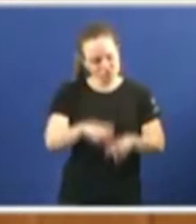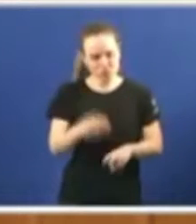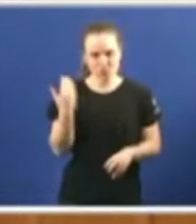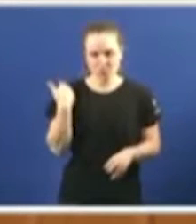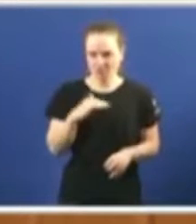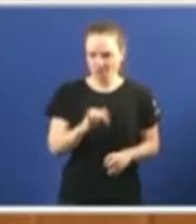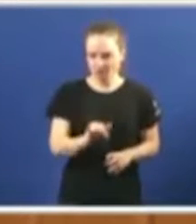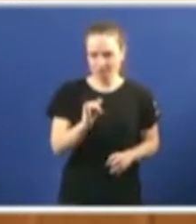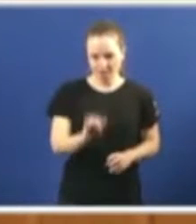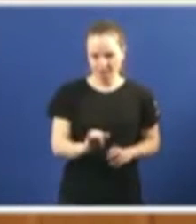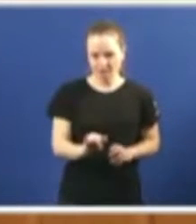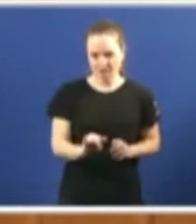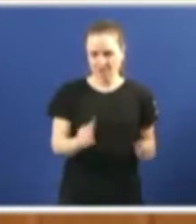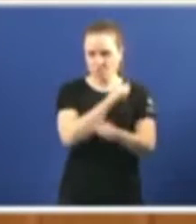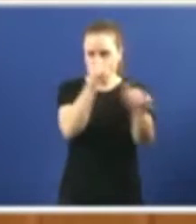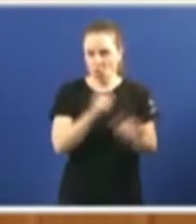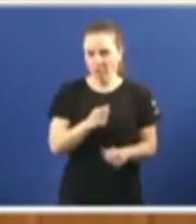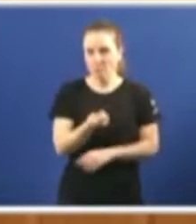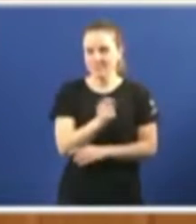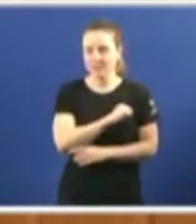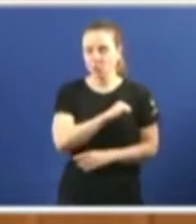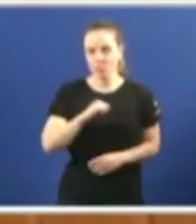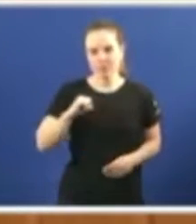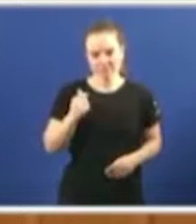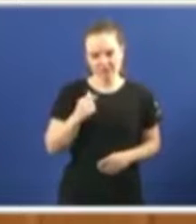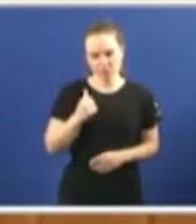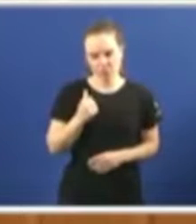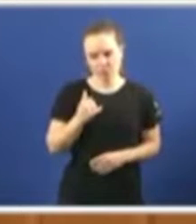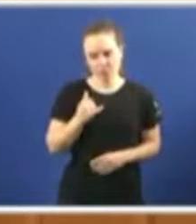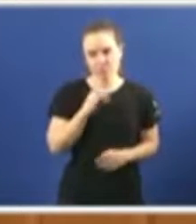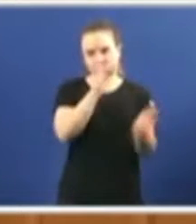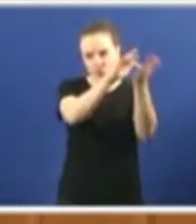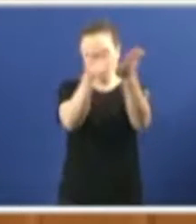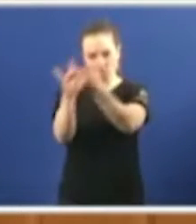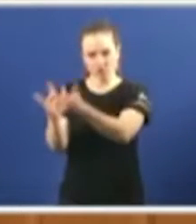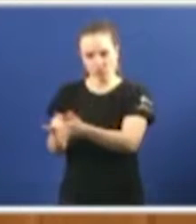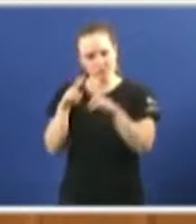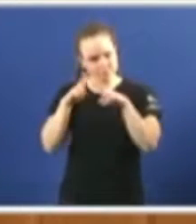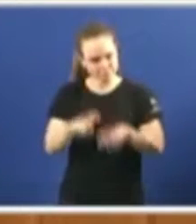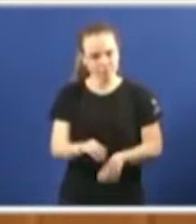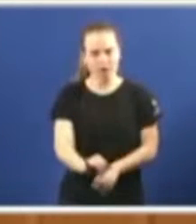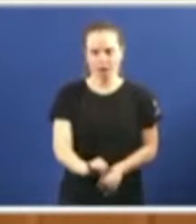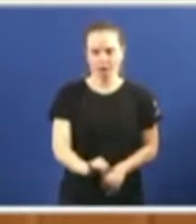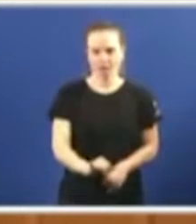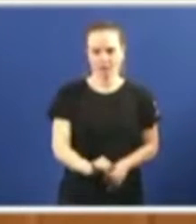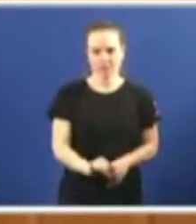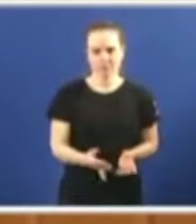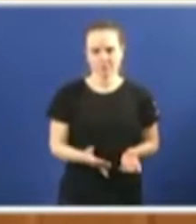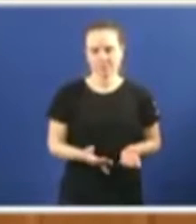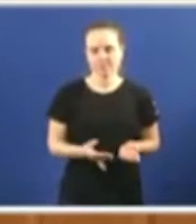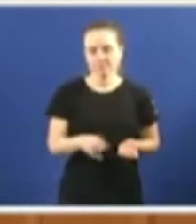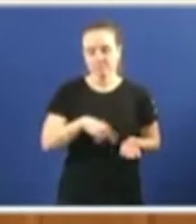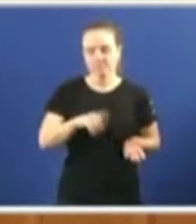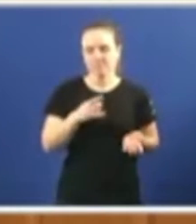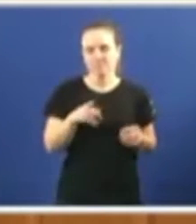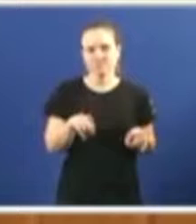deste modelo pesqueiro privatizador. Entón, polo tanto, nos referimos a eses estudos. Para nós sería como